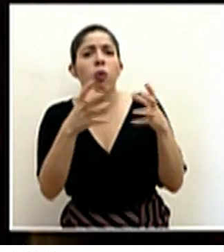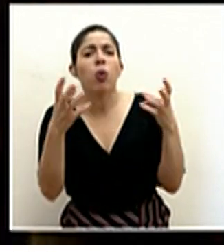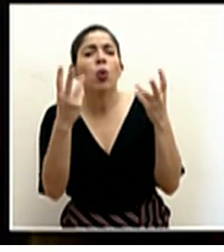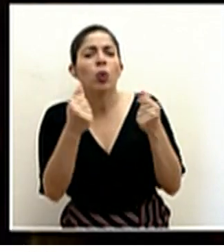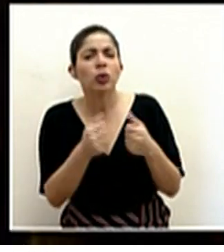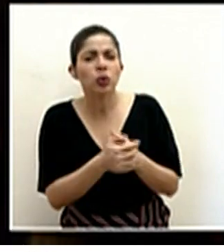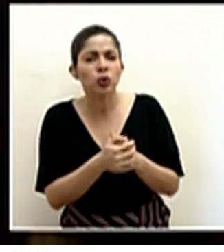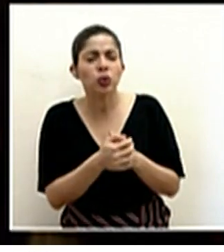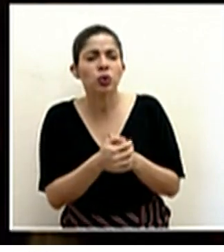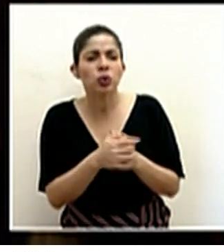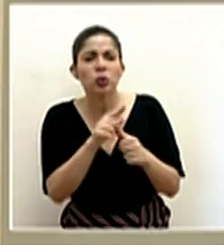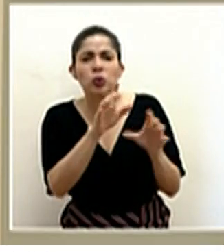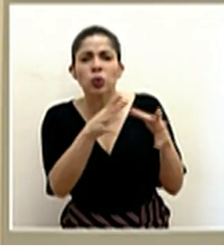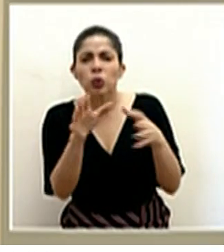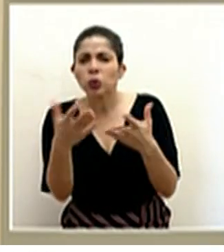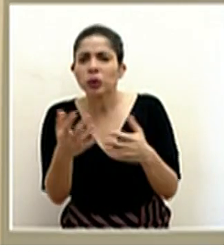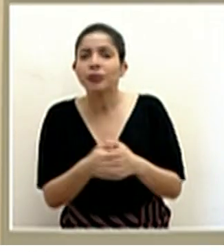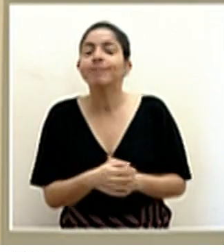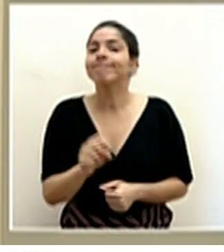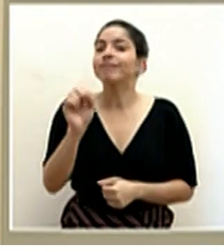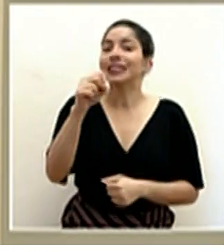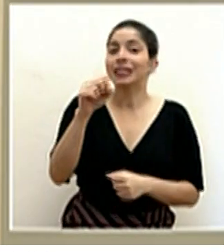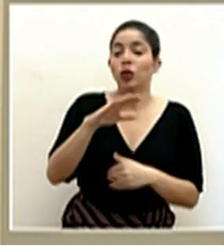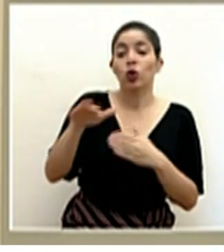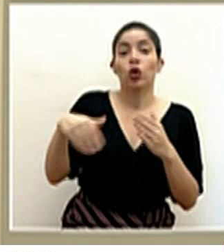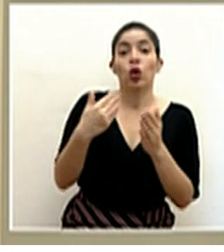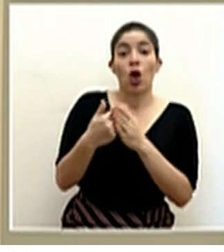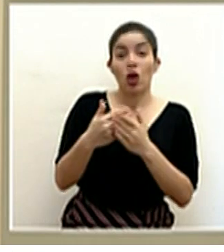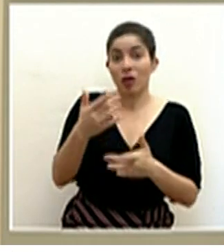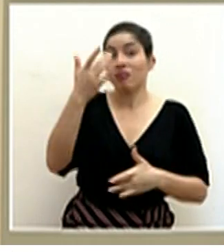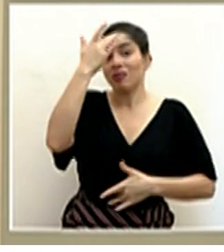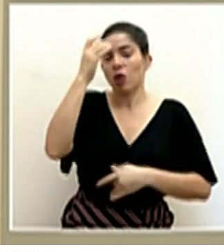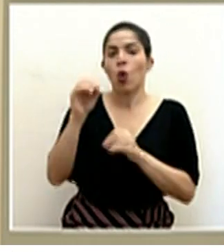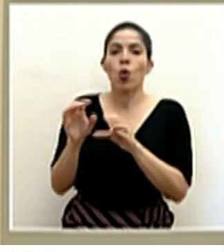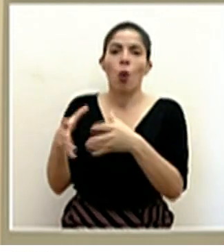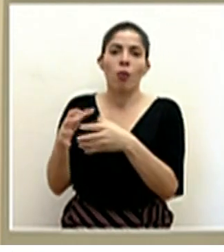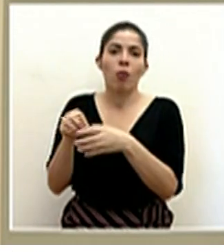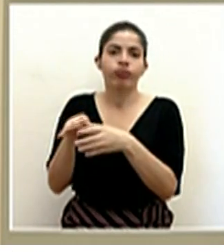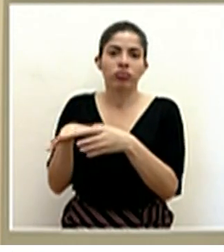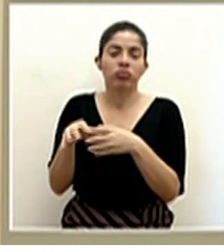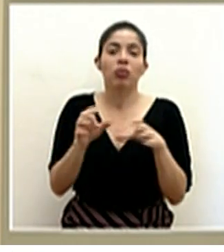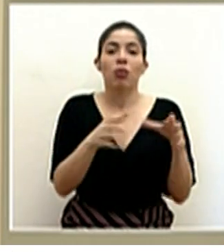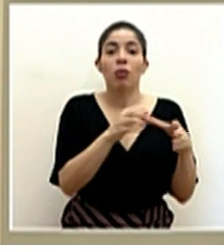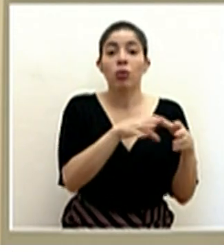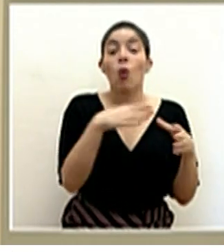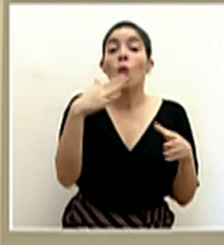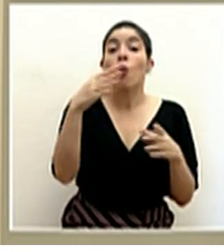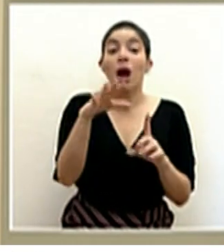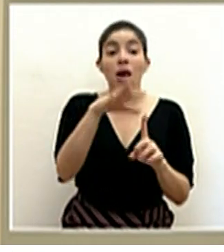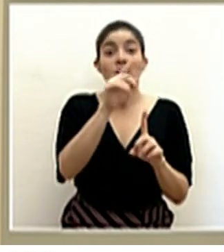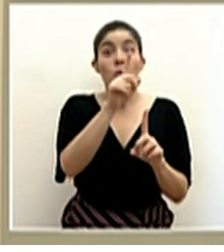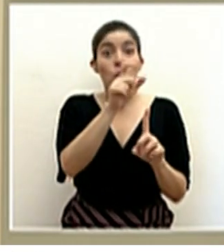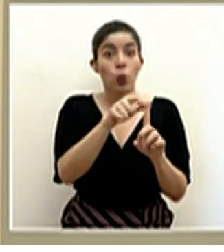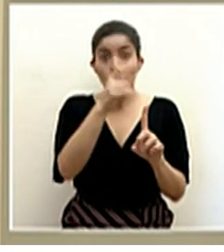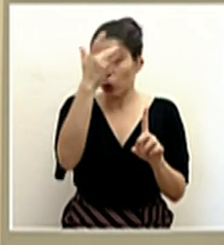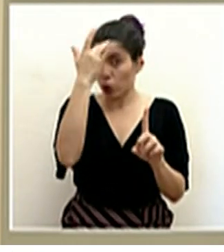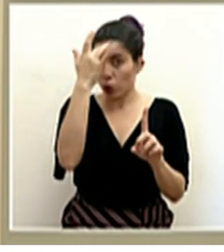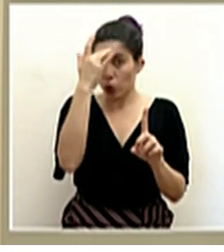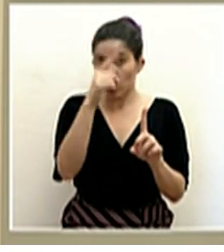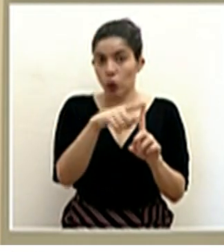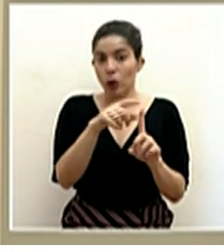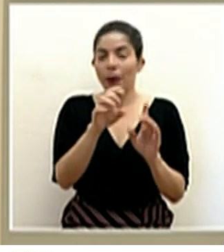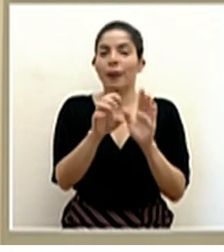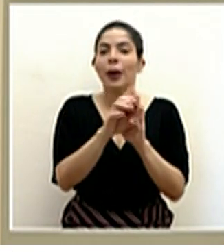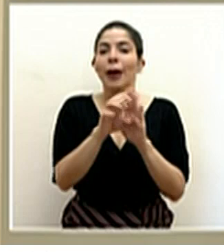semana también. ¿Cómo está el clúster? Sí, en realidad sí están todos relacionados a un clúster. Como indicaba, cuando uno detecta un caso, y específicamente en